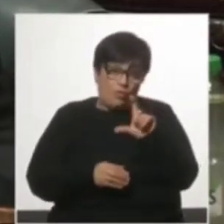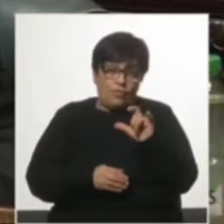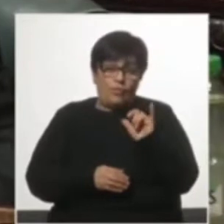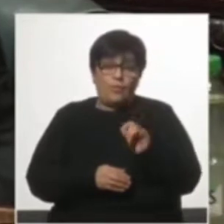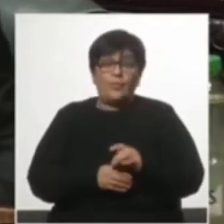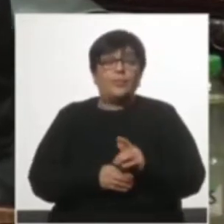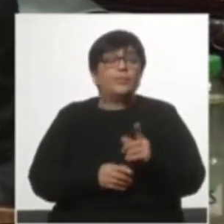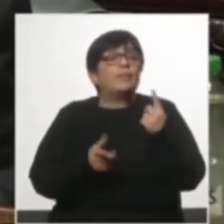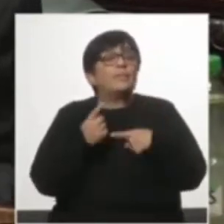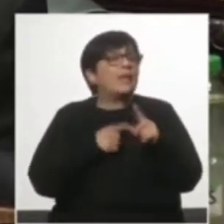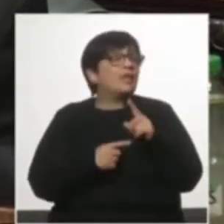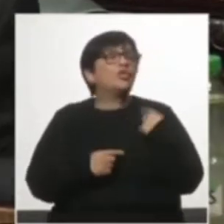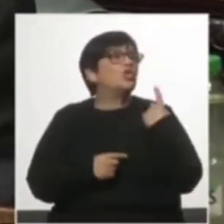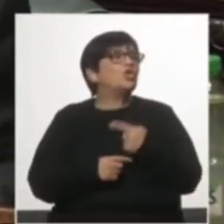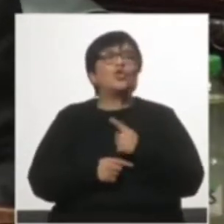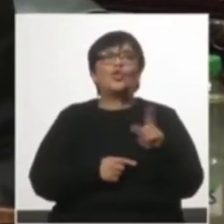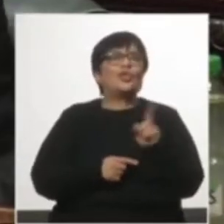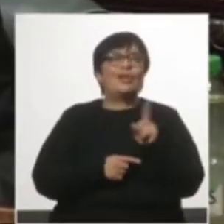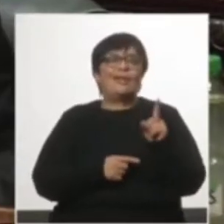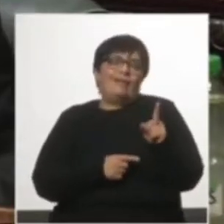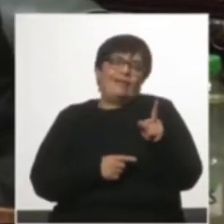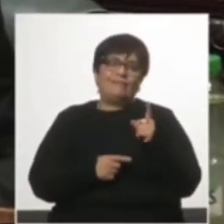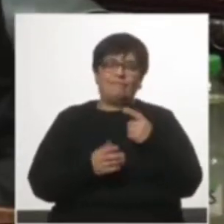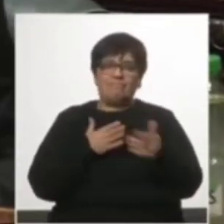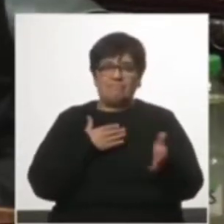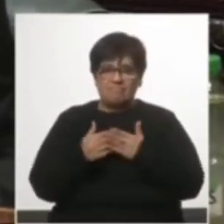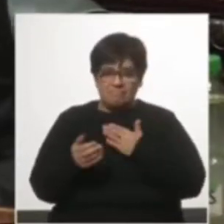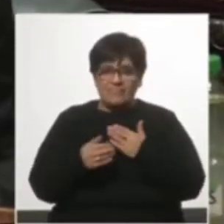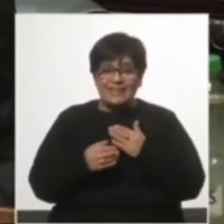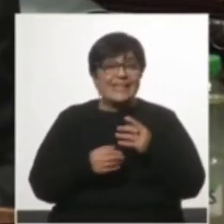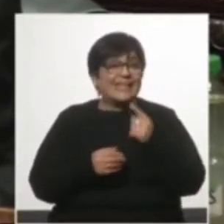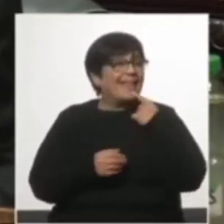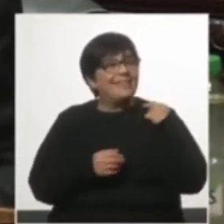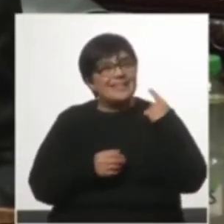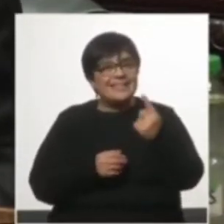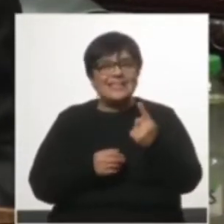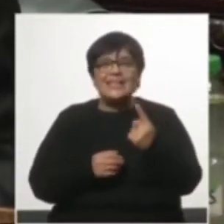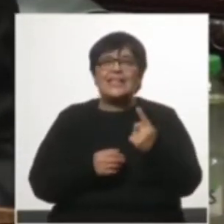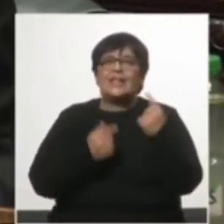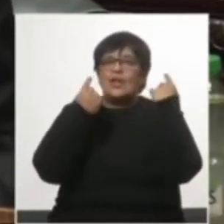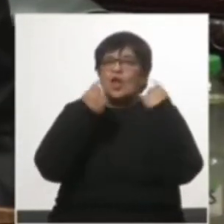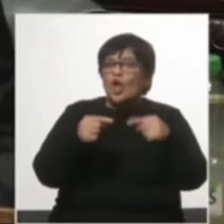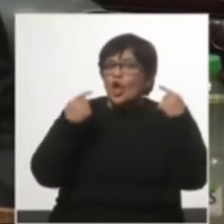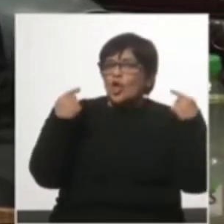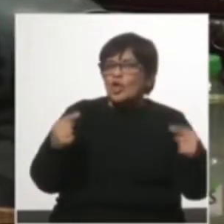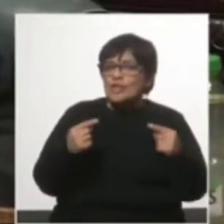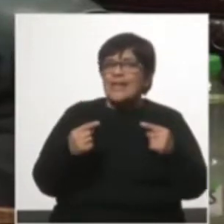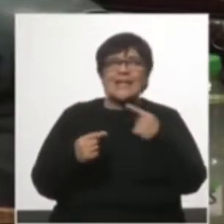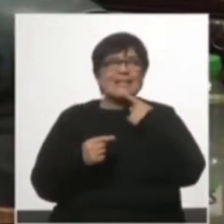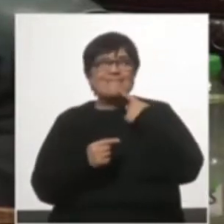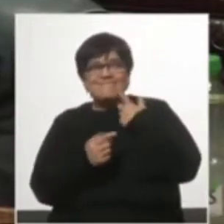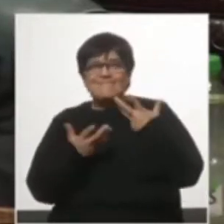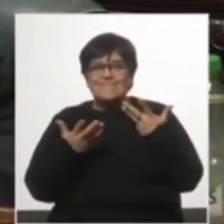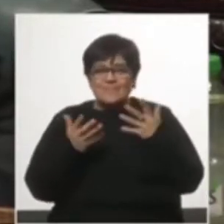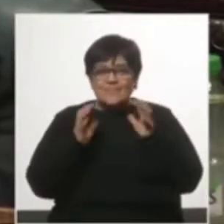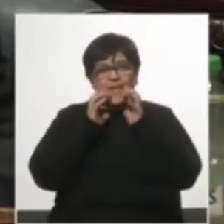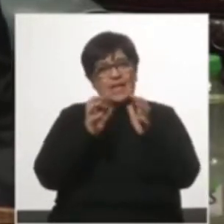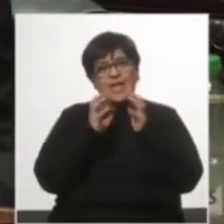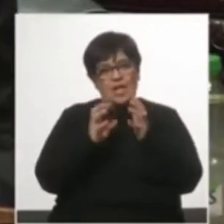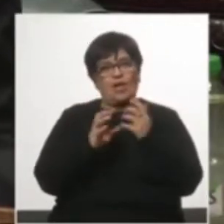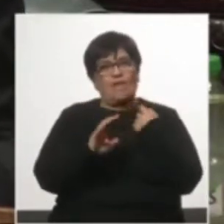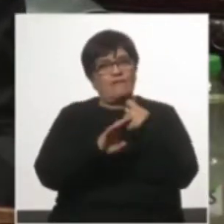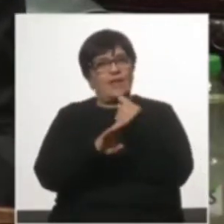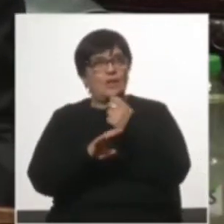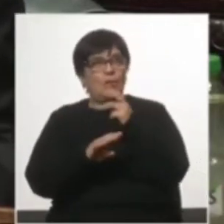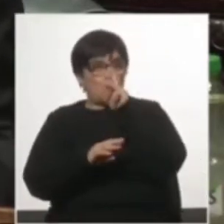Y no seríamos nosotros irresponsables de plantear medidas que cuestionaran el grado de inversión. Por lo